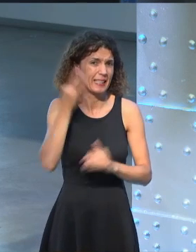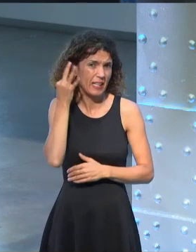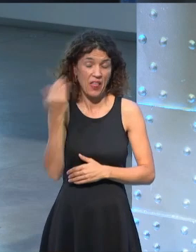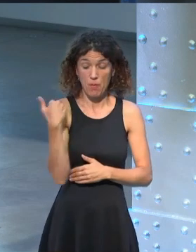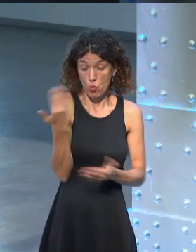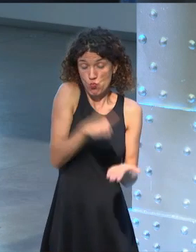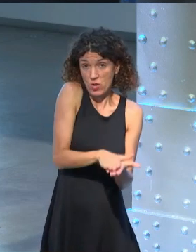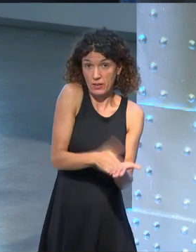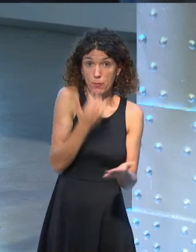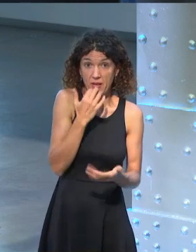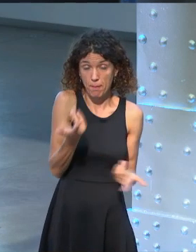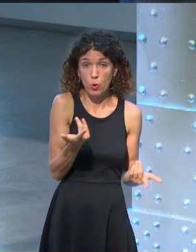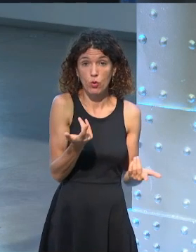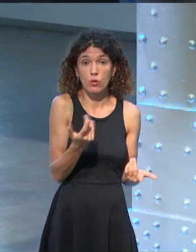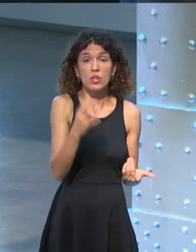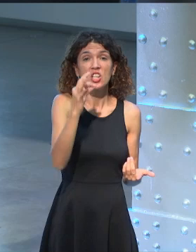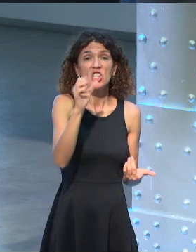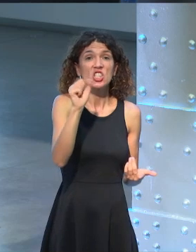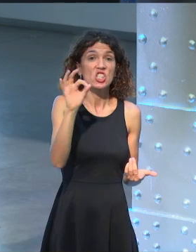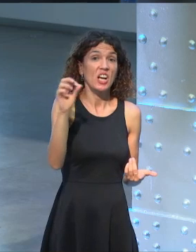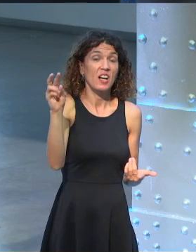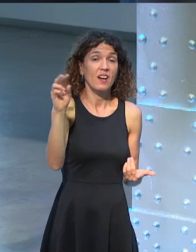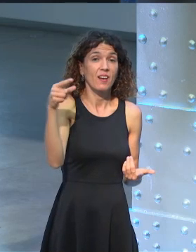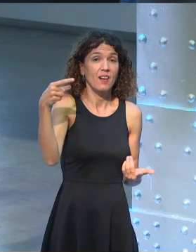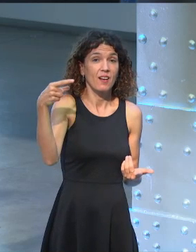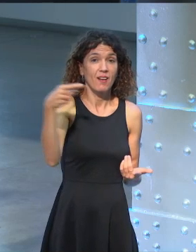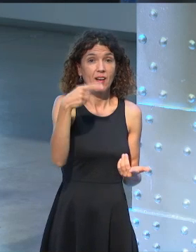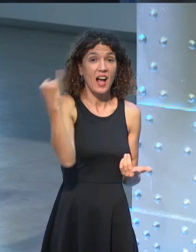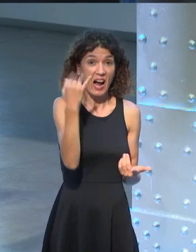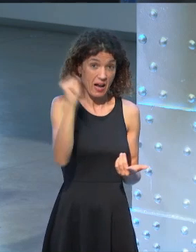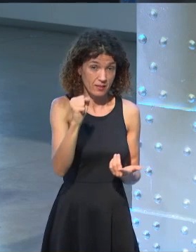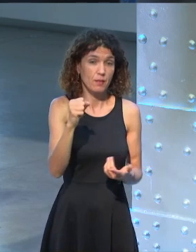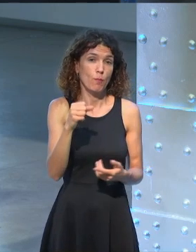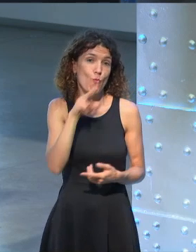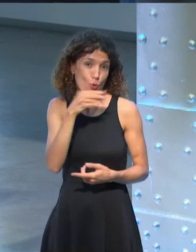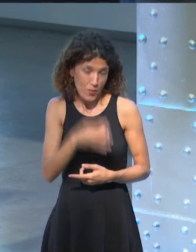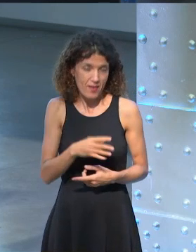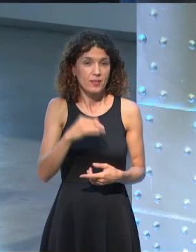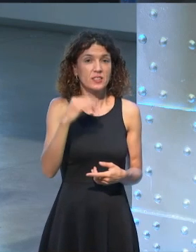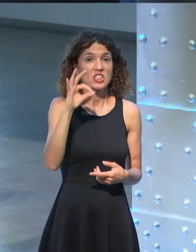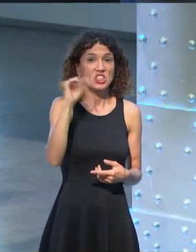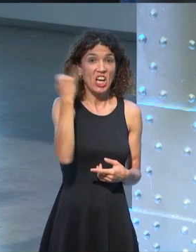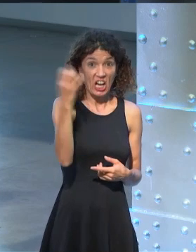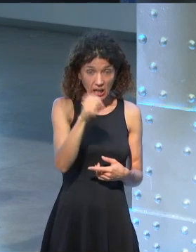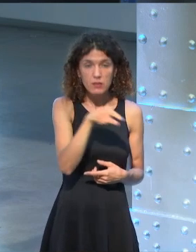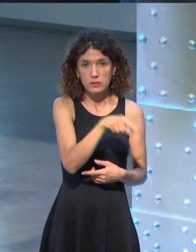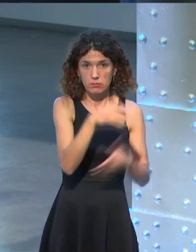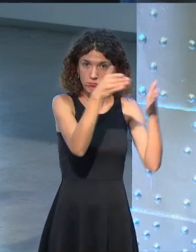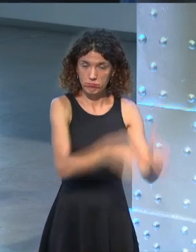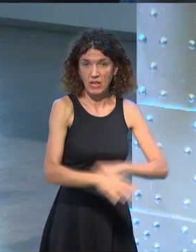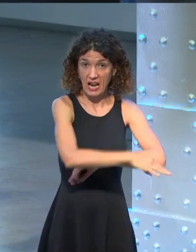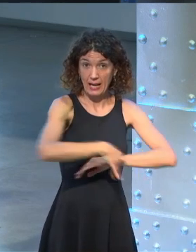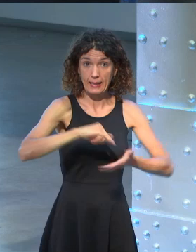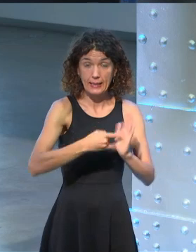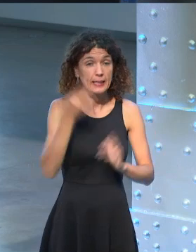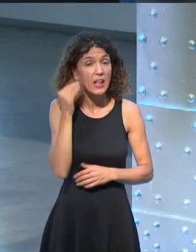muerto recientemente, es Zaha Hadid, perdón, creo que lo estoy pronunciando bien. Pues, por ejemplo, se